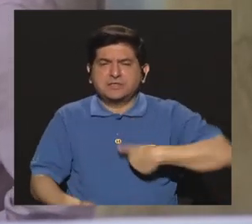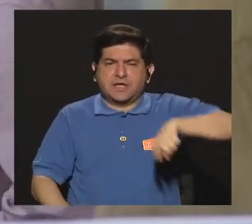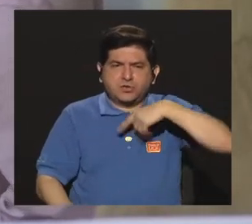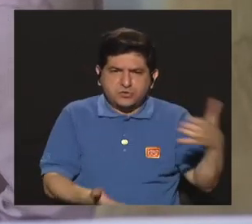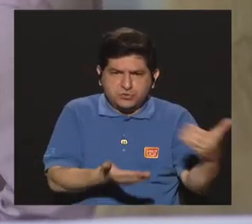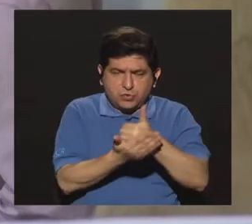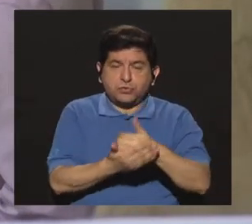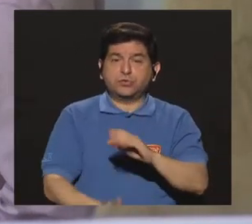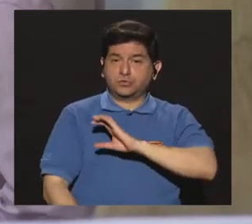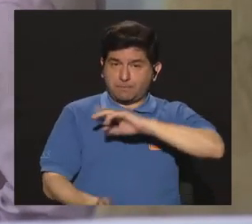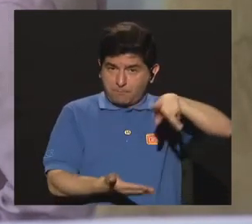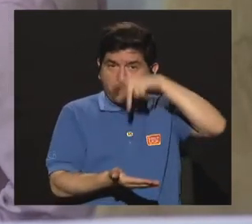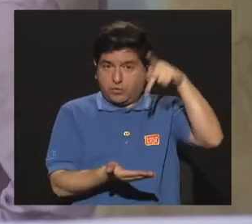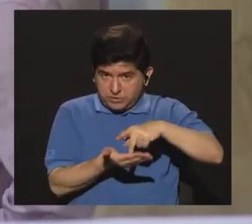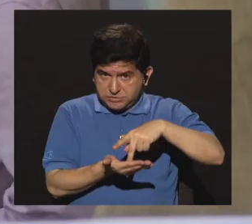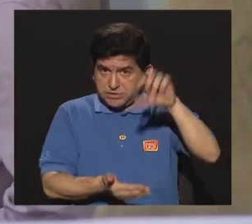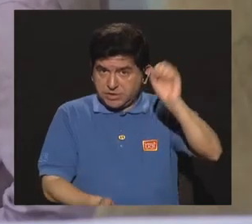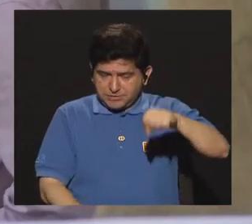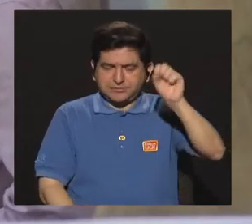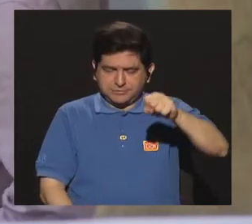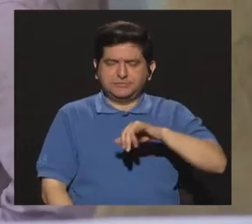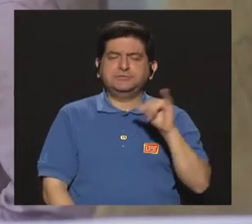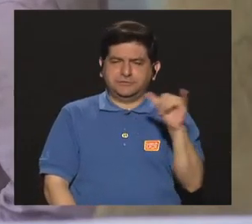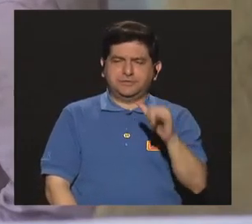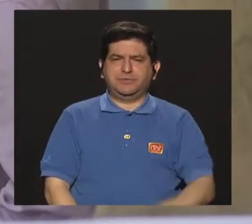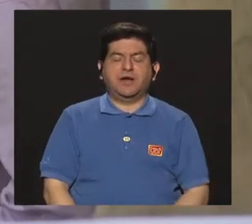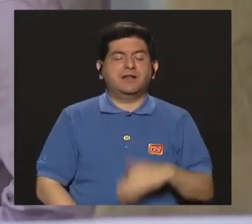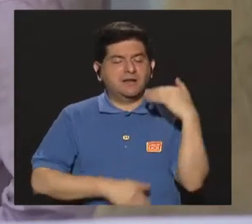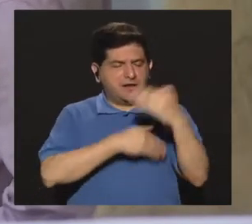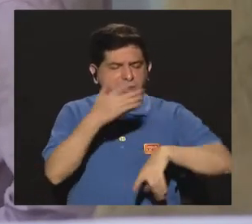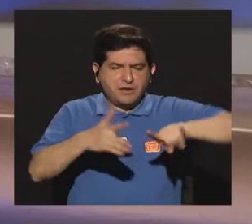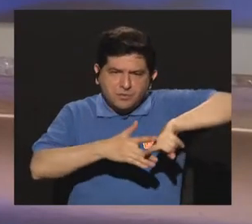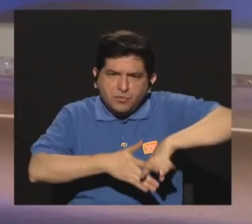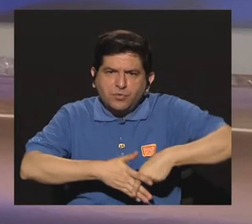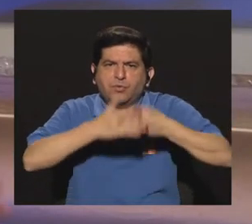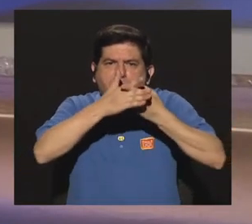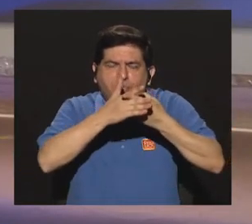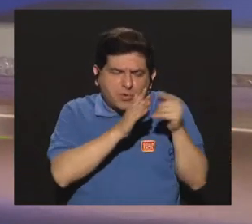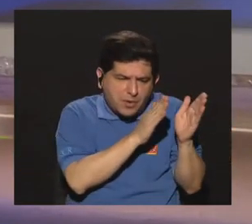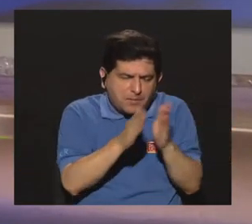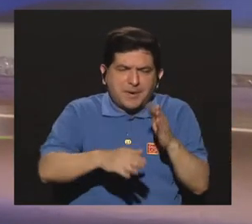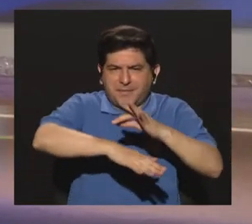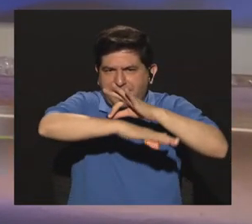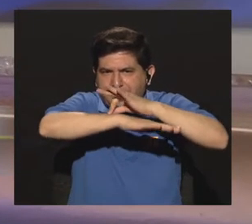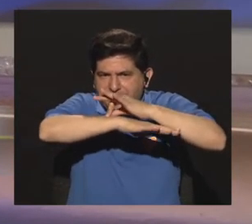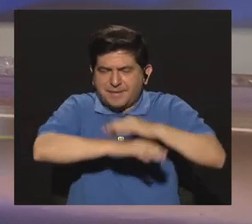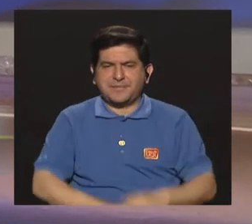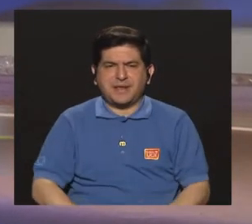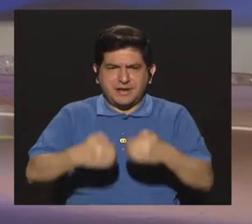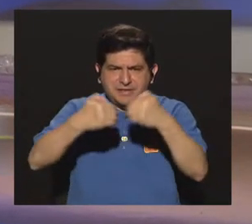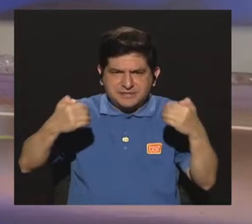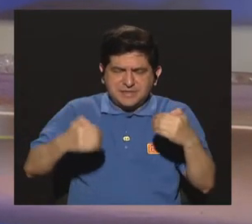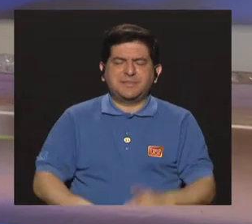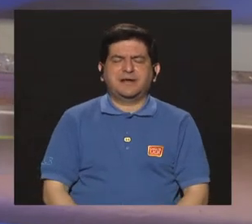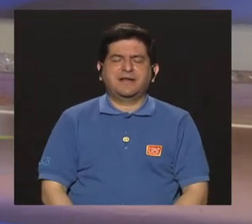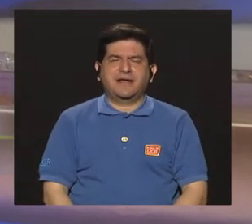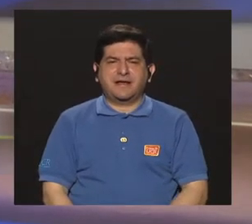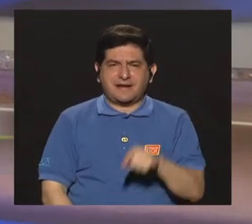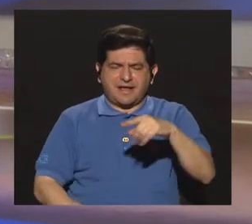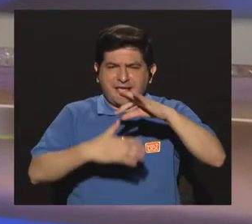entra todo el proceso de preparar la piel que es separar la carne de los huesos la piel se se debe rellenar en algunos